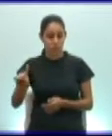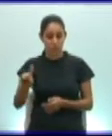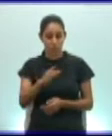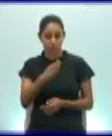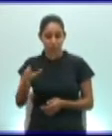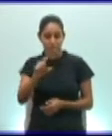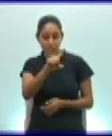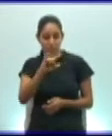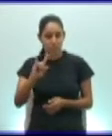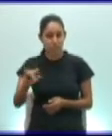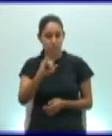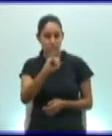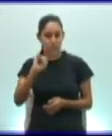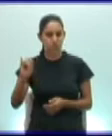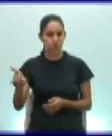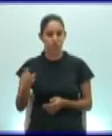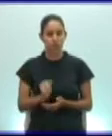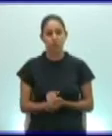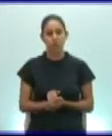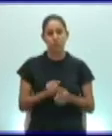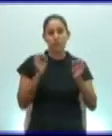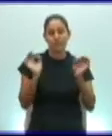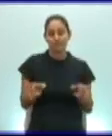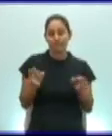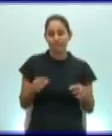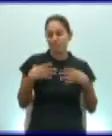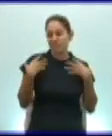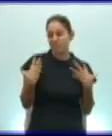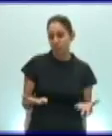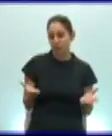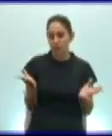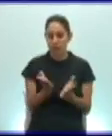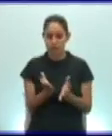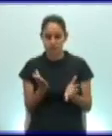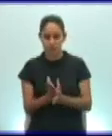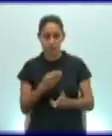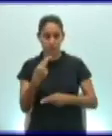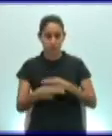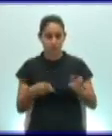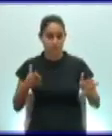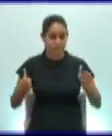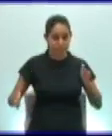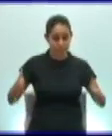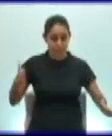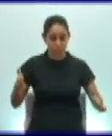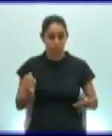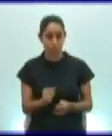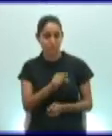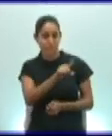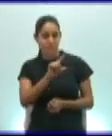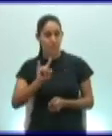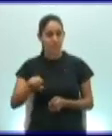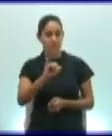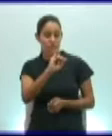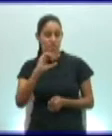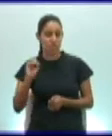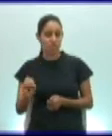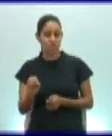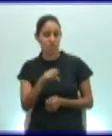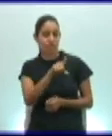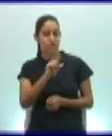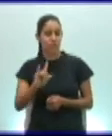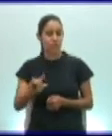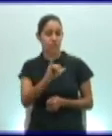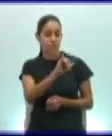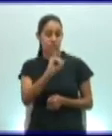1961. Pero específicamente en la clase hoy que vamos a trabajar, un periodo que va de 1960 a 1961, y